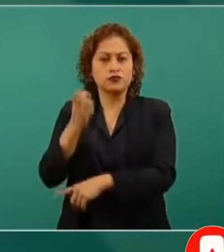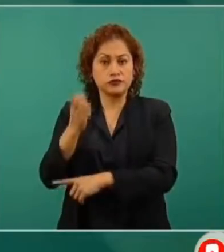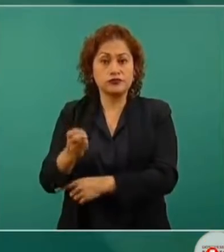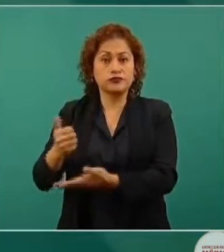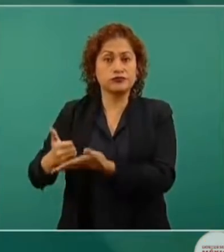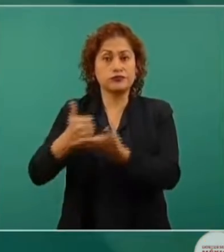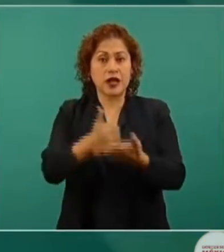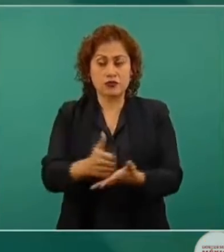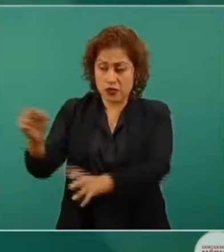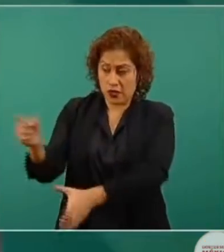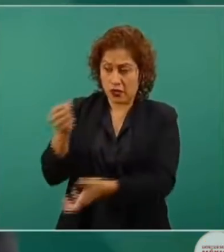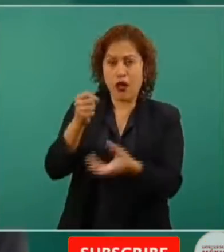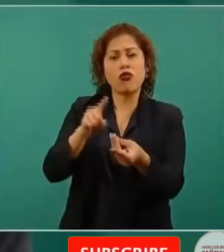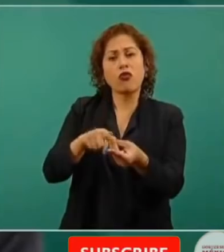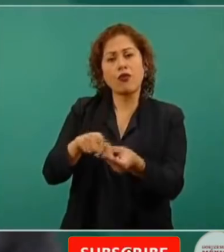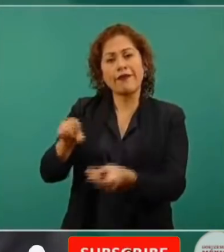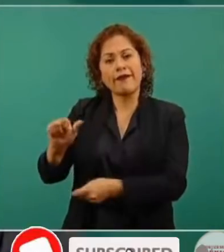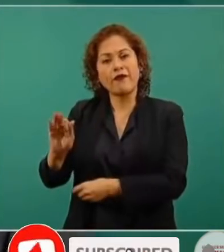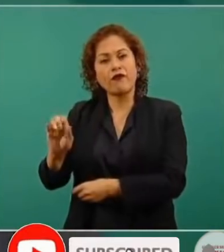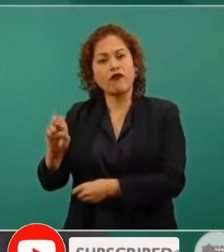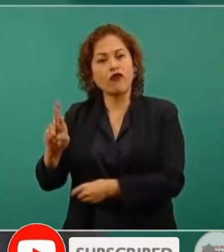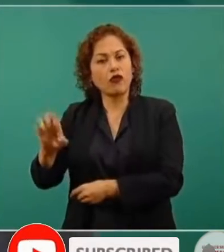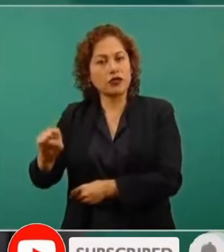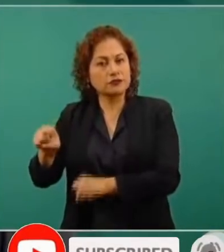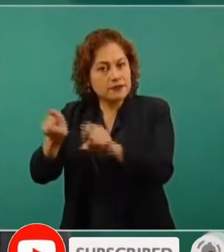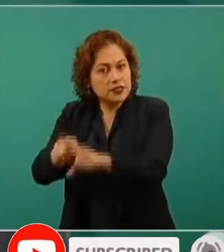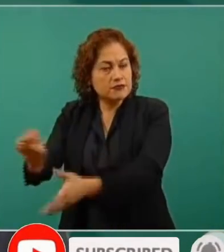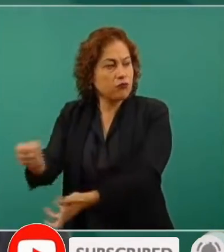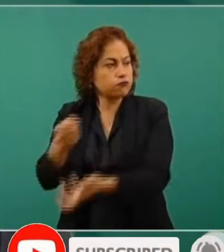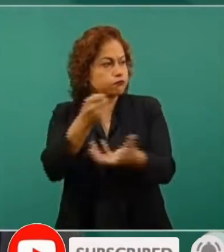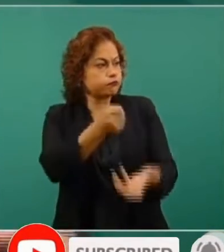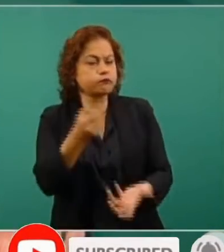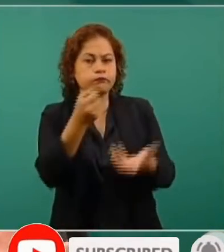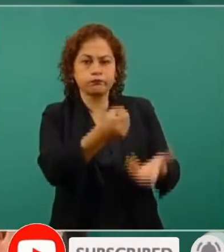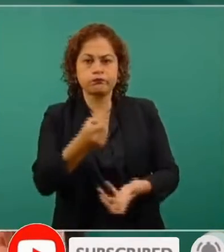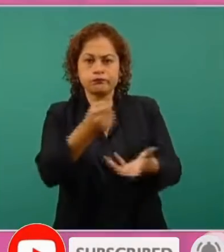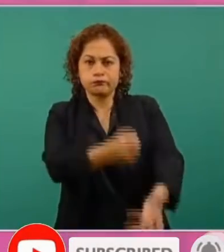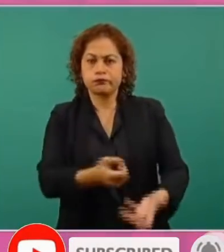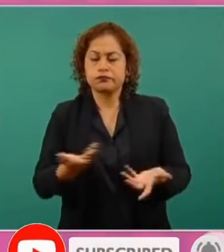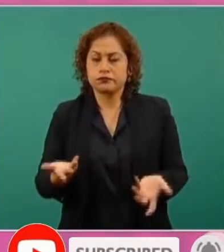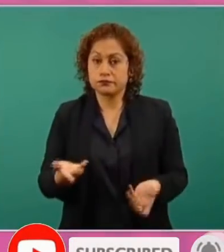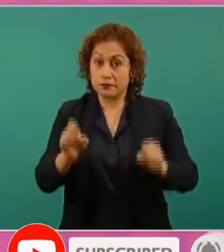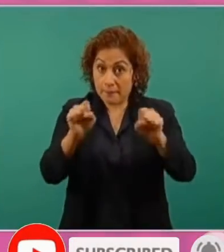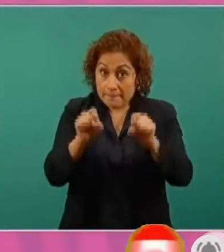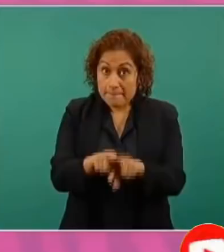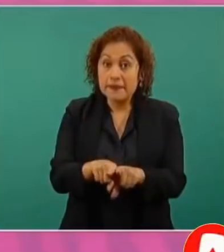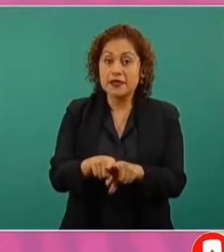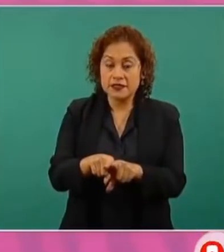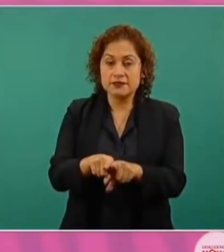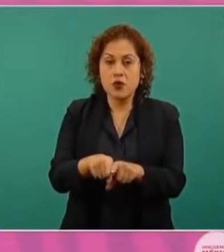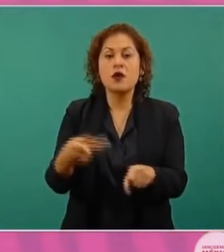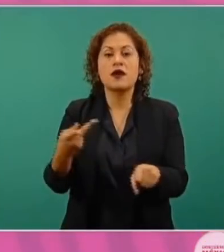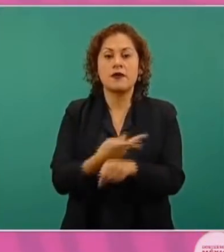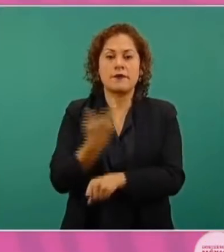AFORES, ¿verdad? Es así que han venido creciendo, ¿verdad? La connivencia del gobierno